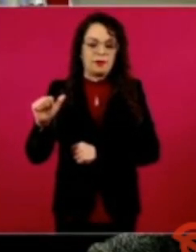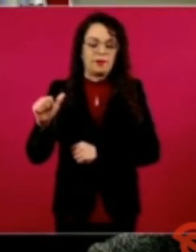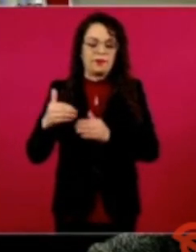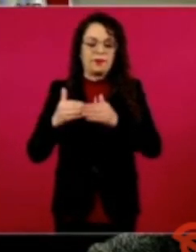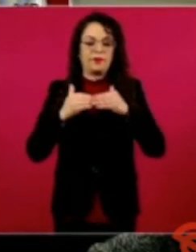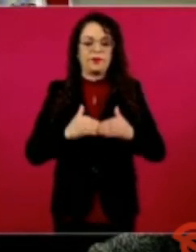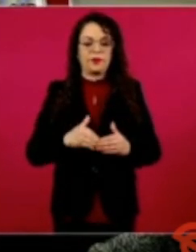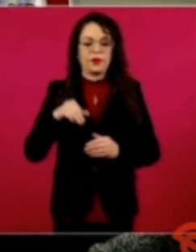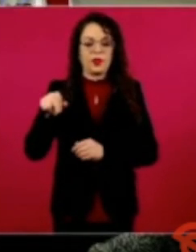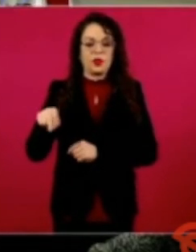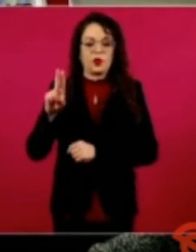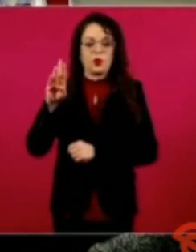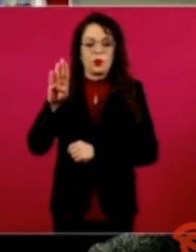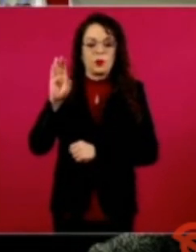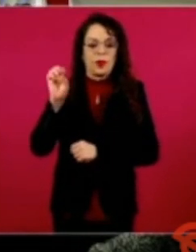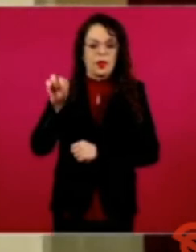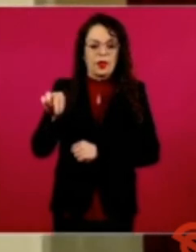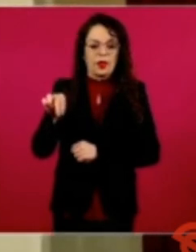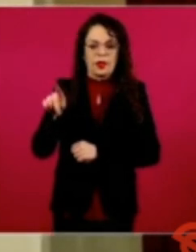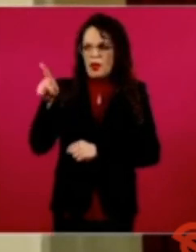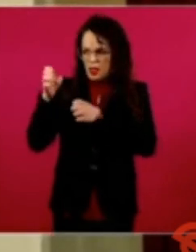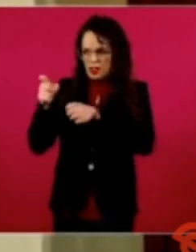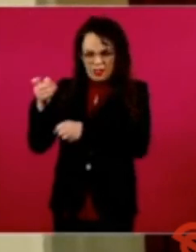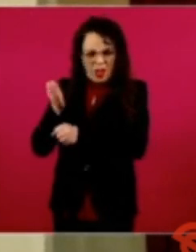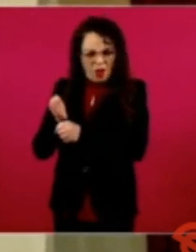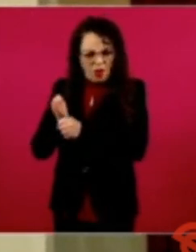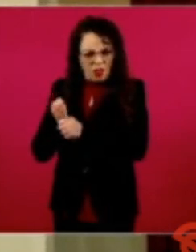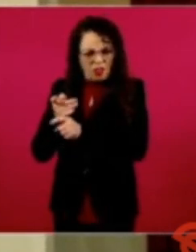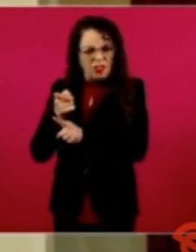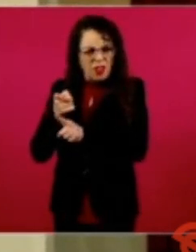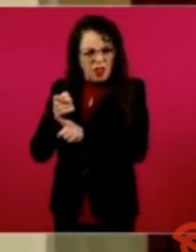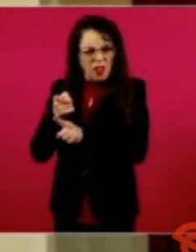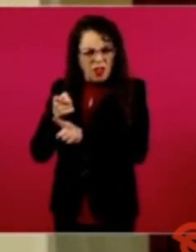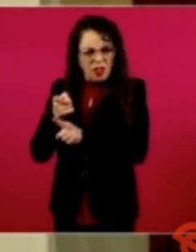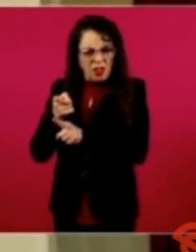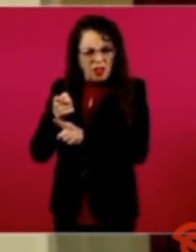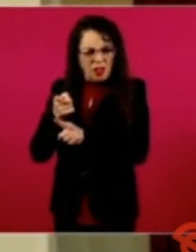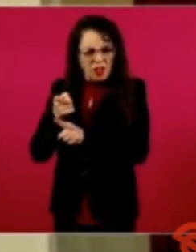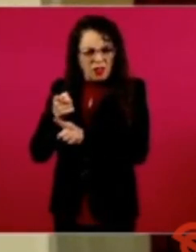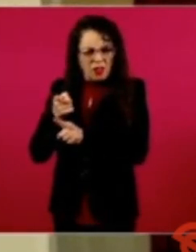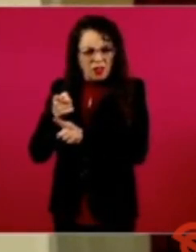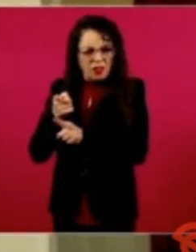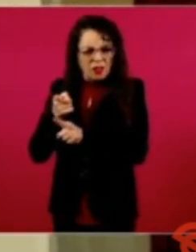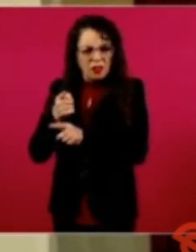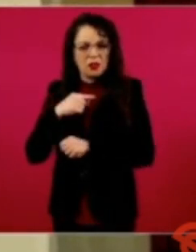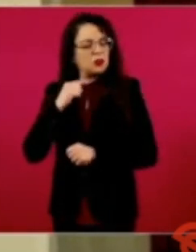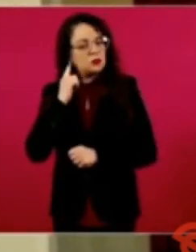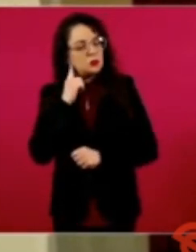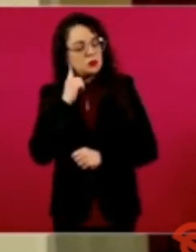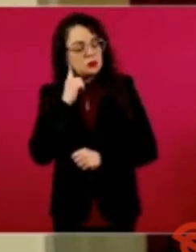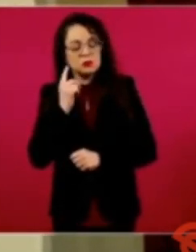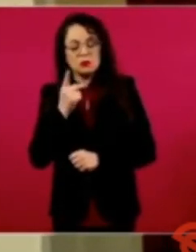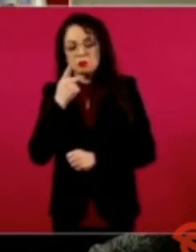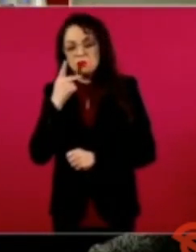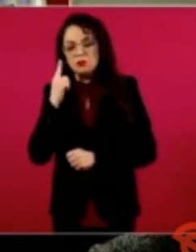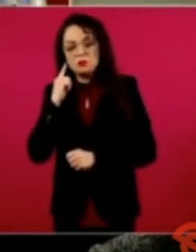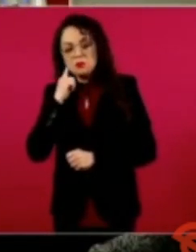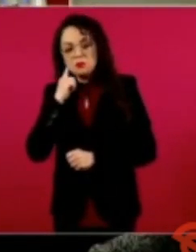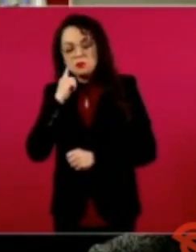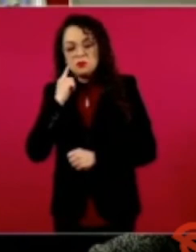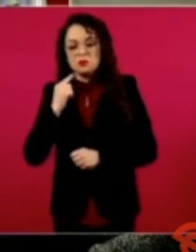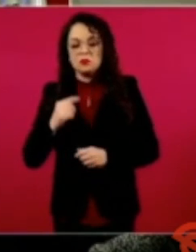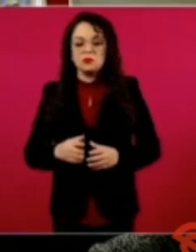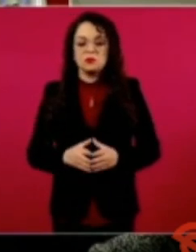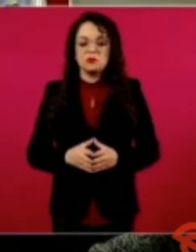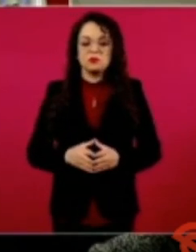Rubén es el que está Rubén, sí, ahora. El que está ahora ahí hablando contra el neoliberalismo. El que ya,